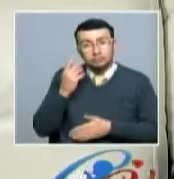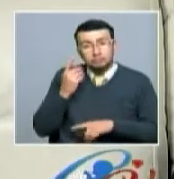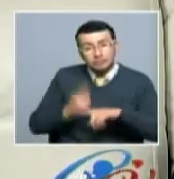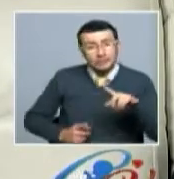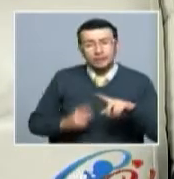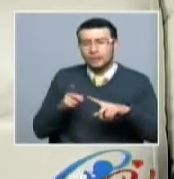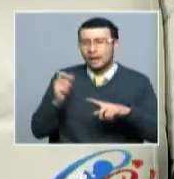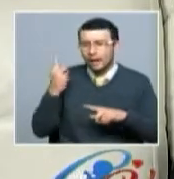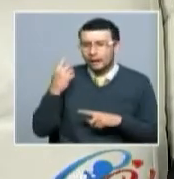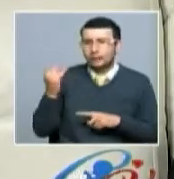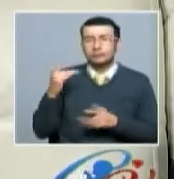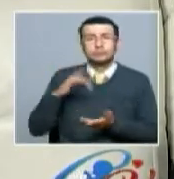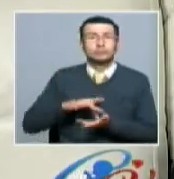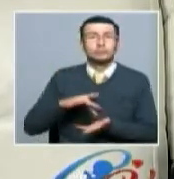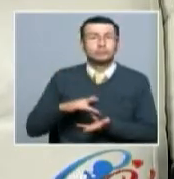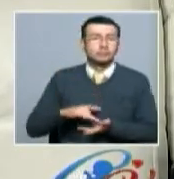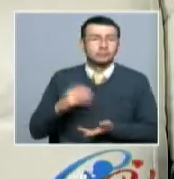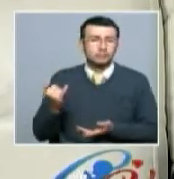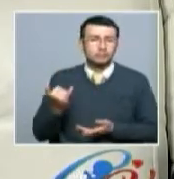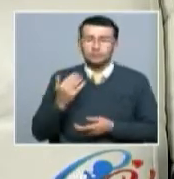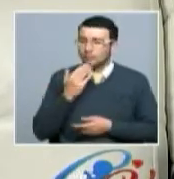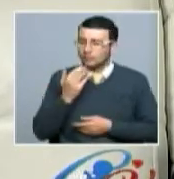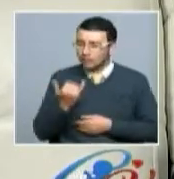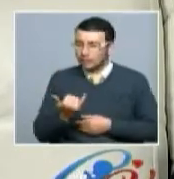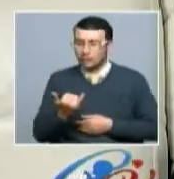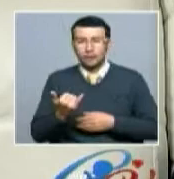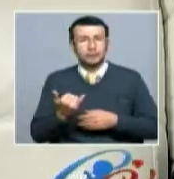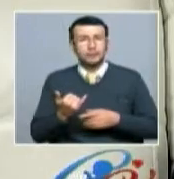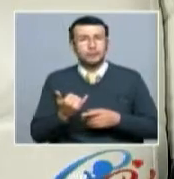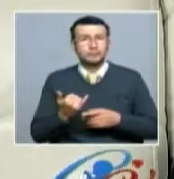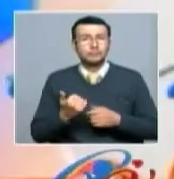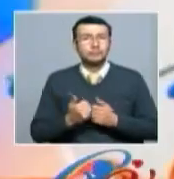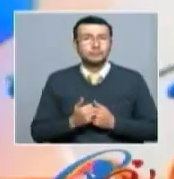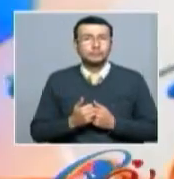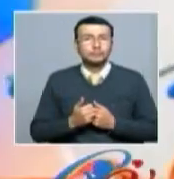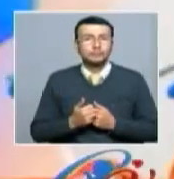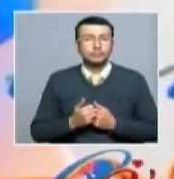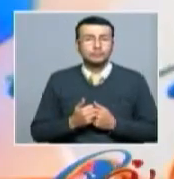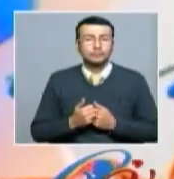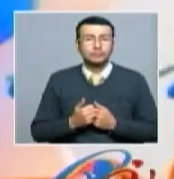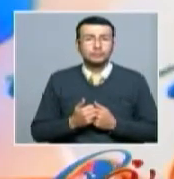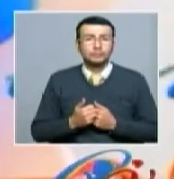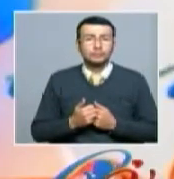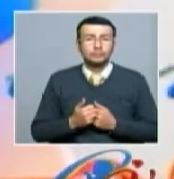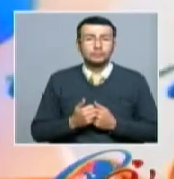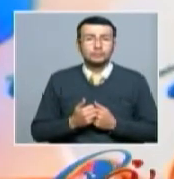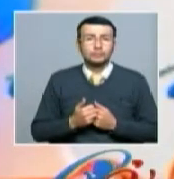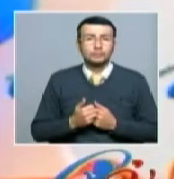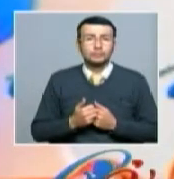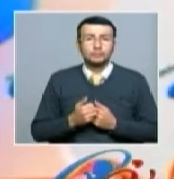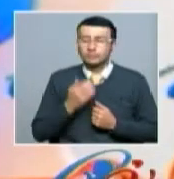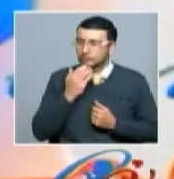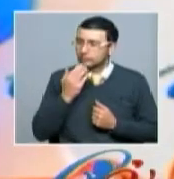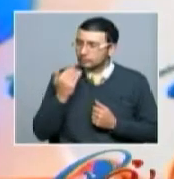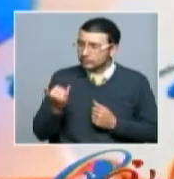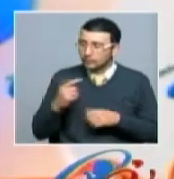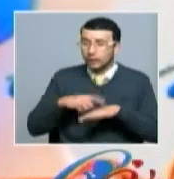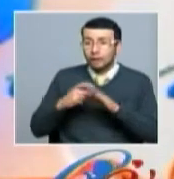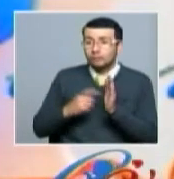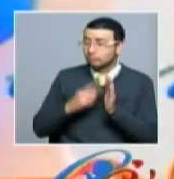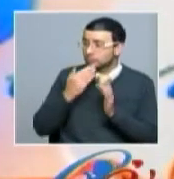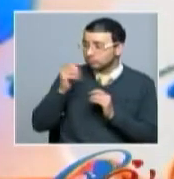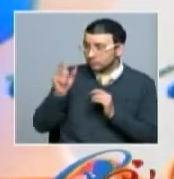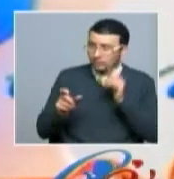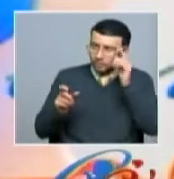fuera de eso el pronador cuadrado, y los flexores, entre los cuales está también el flexor común profundo, que tiene doble inervación.